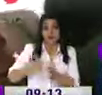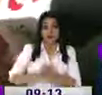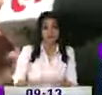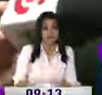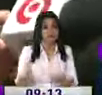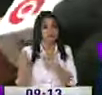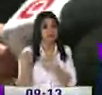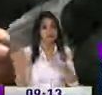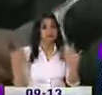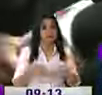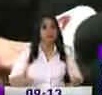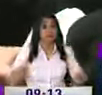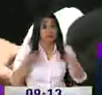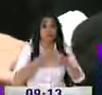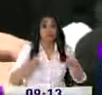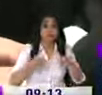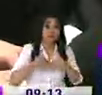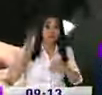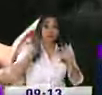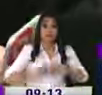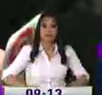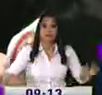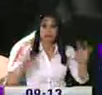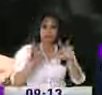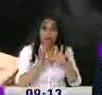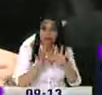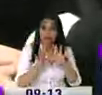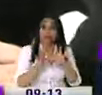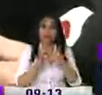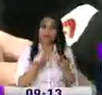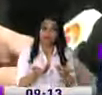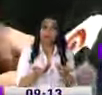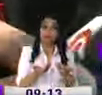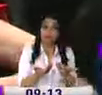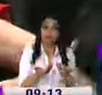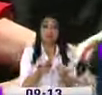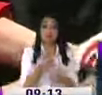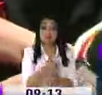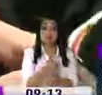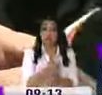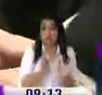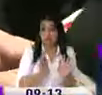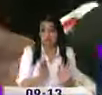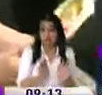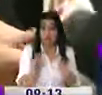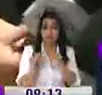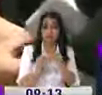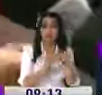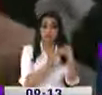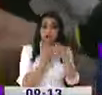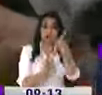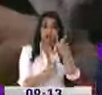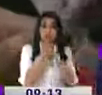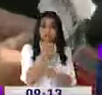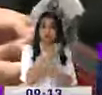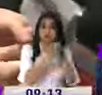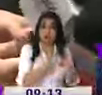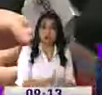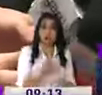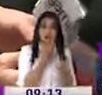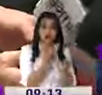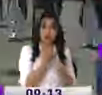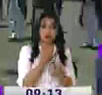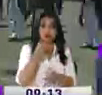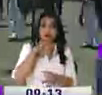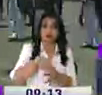gran responsabilidad, pero lo fundamental es esa posibilidad que tiene a través de este mecanismo democrático el pueblo ecuatoriano de pronunciarse